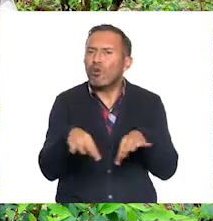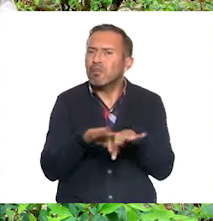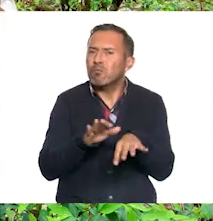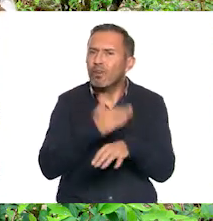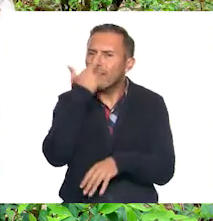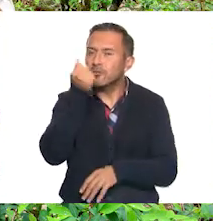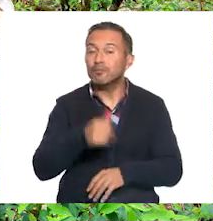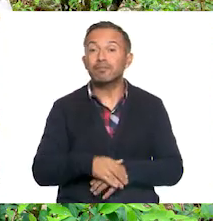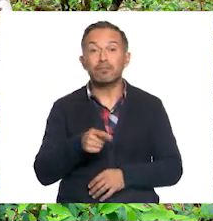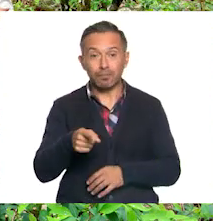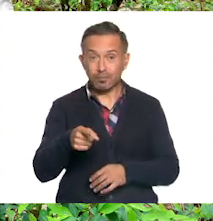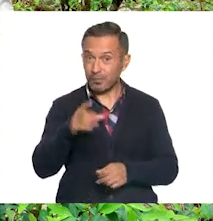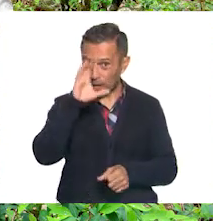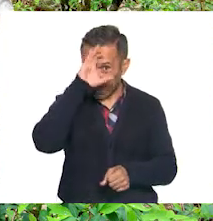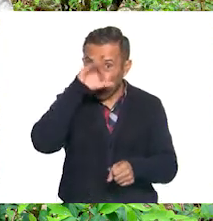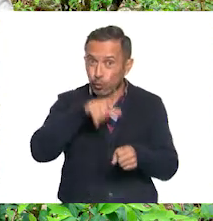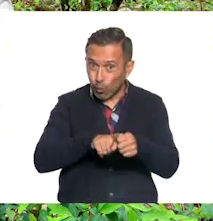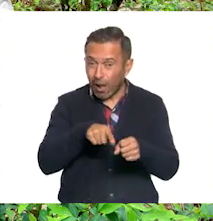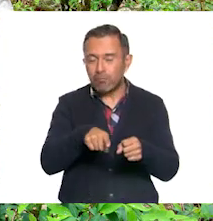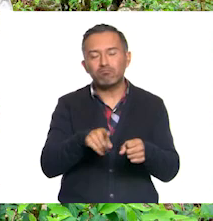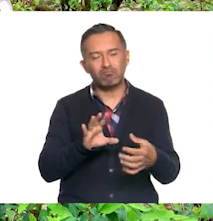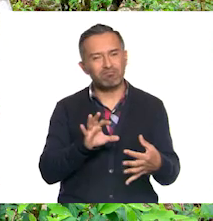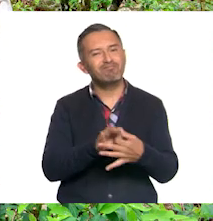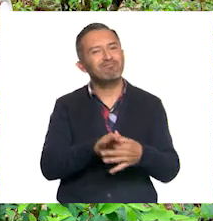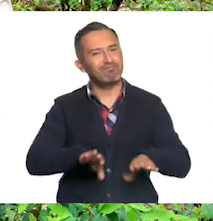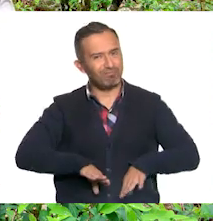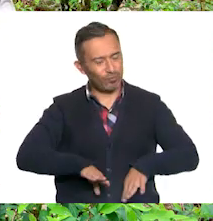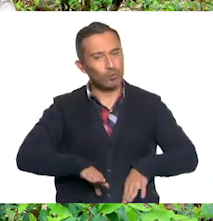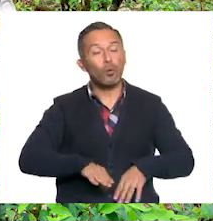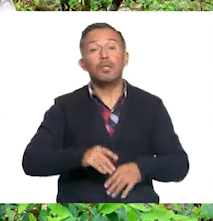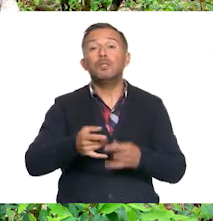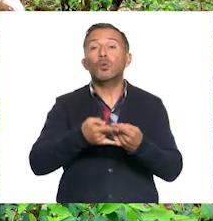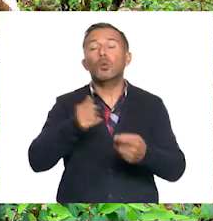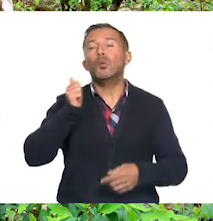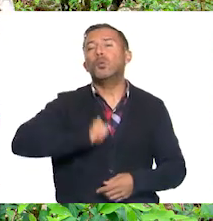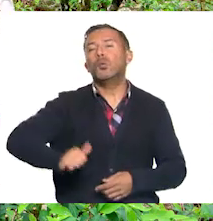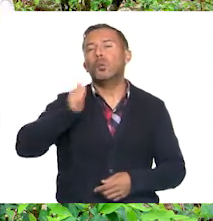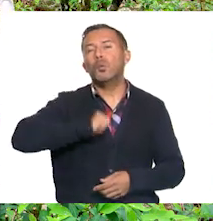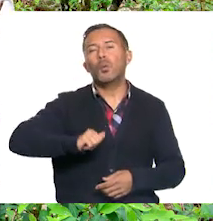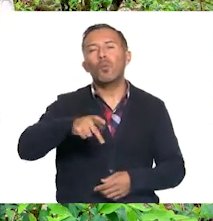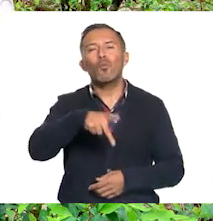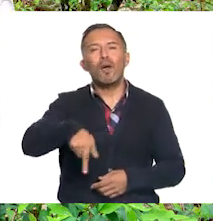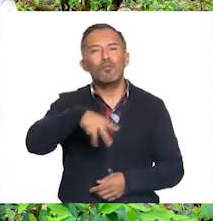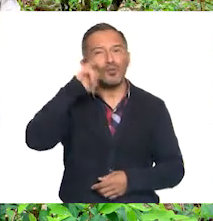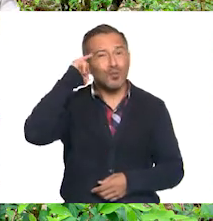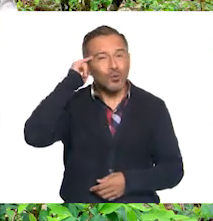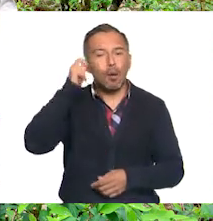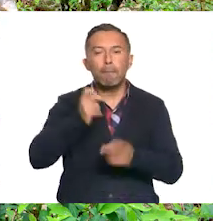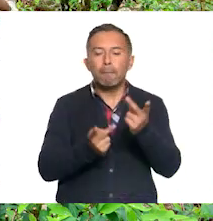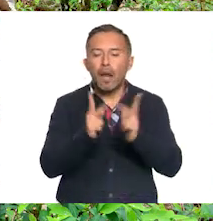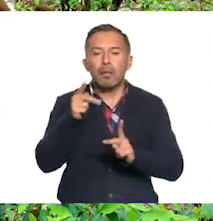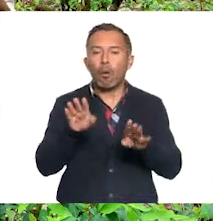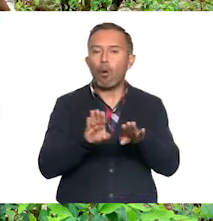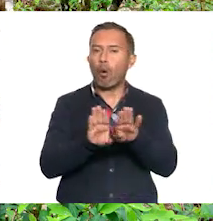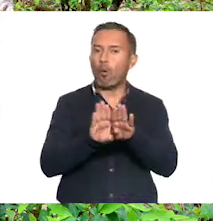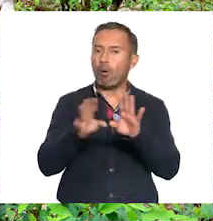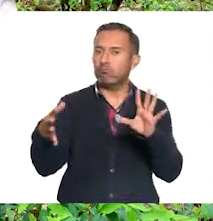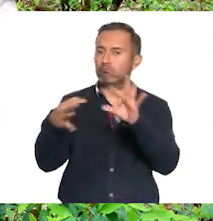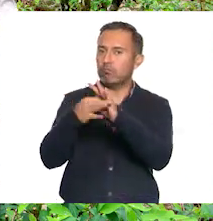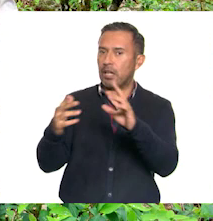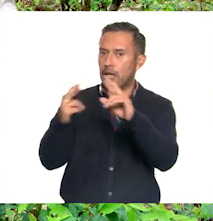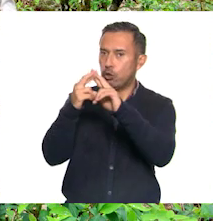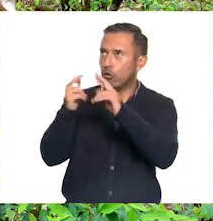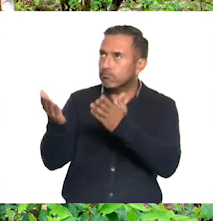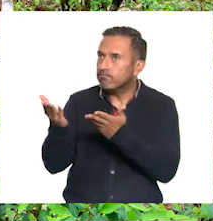la cultura juega un papel importante. Los pueblos prehispánicos lo cultivaban por su importancia religiosa y por las